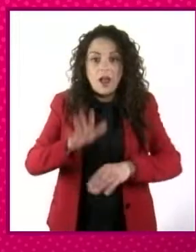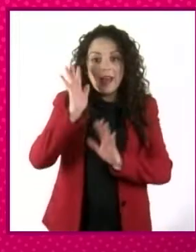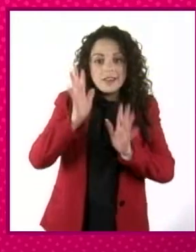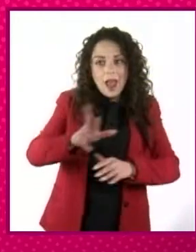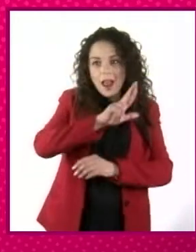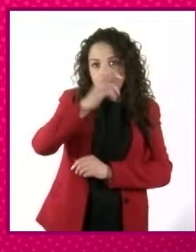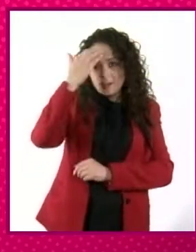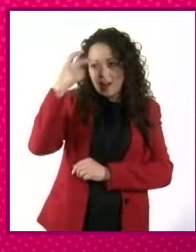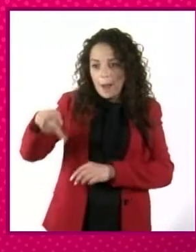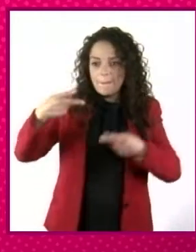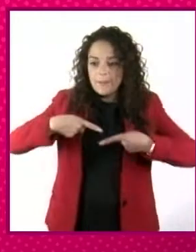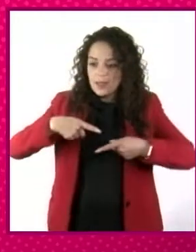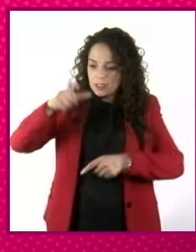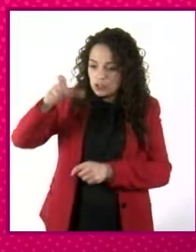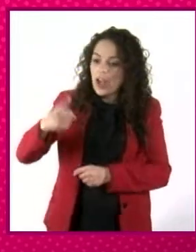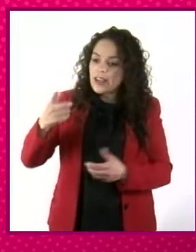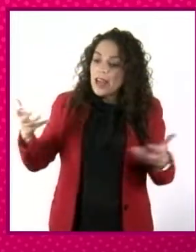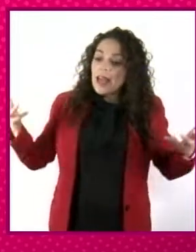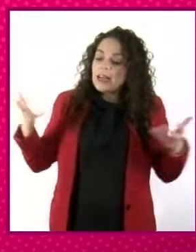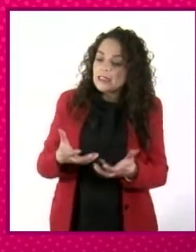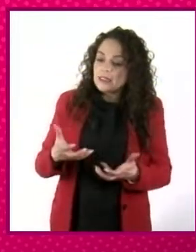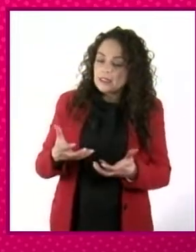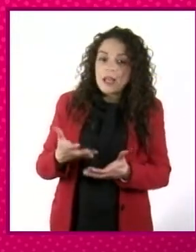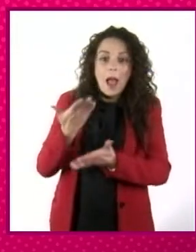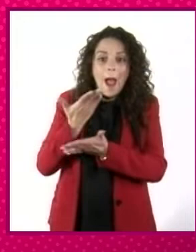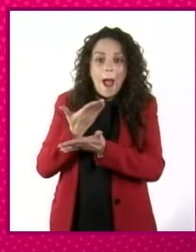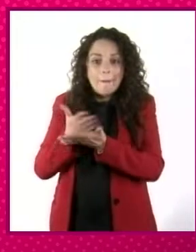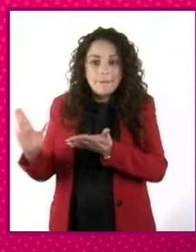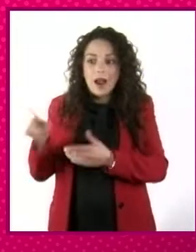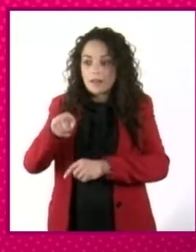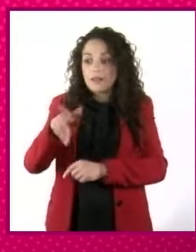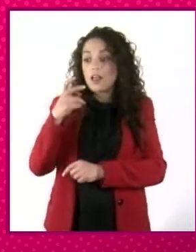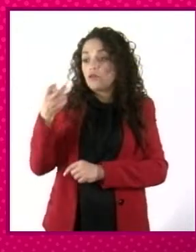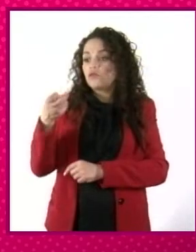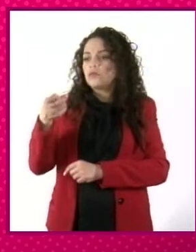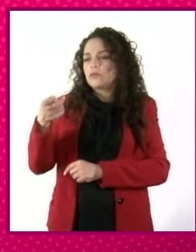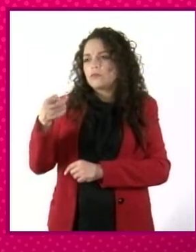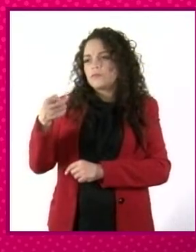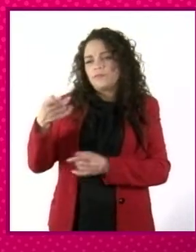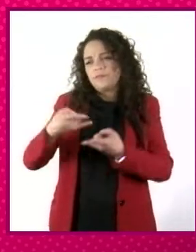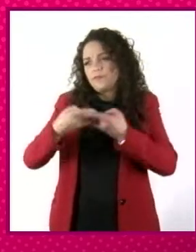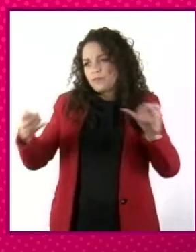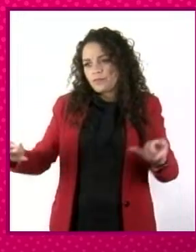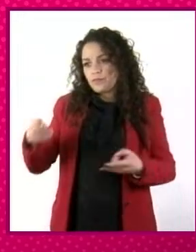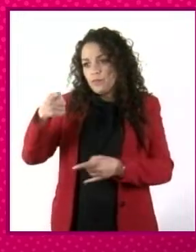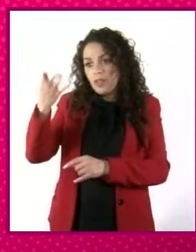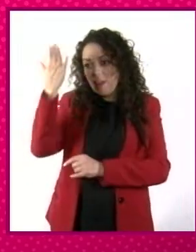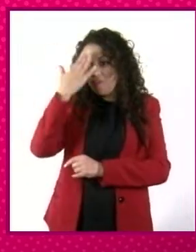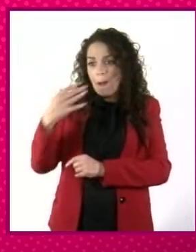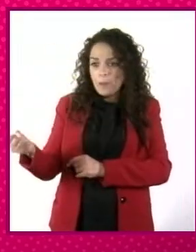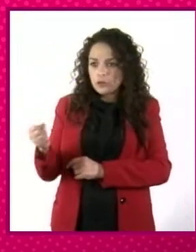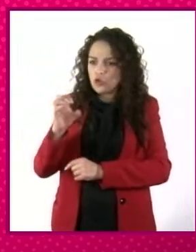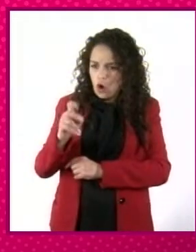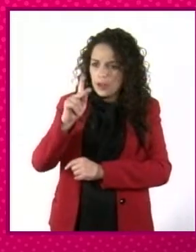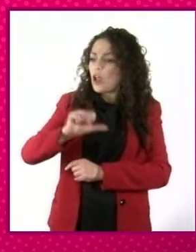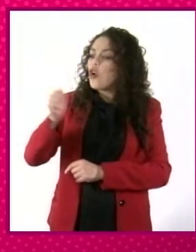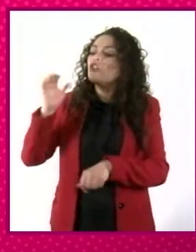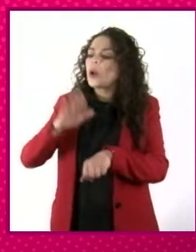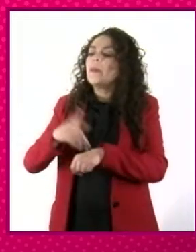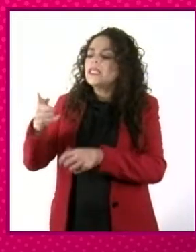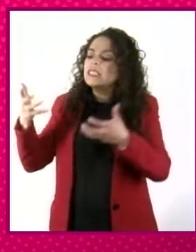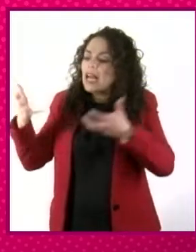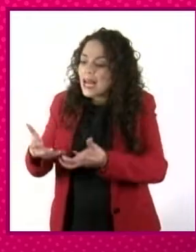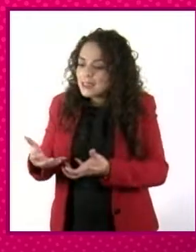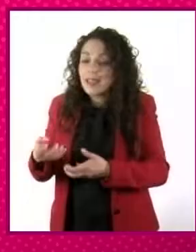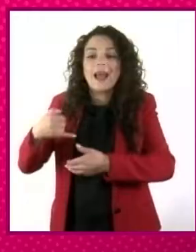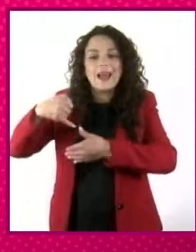esos personajes que hicieron, además de lo que nos ha hecho famosos o por lo que los hemos conocido, y eso nos lleva a hablar de la